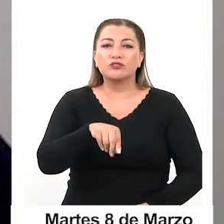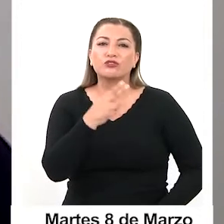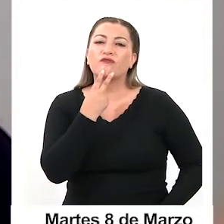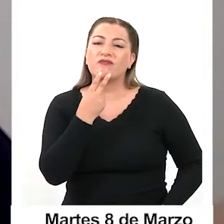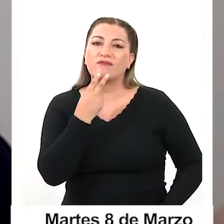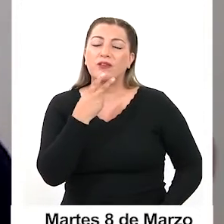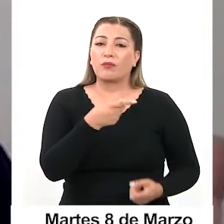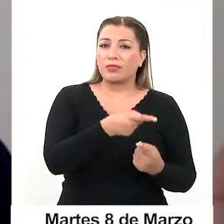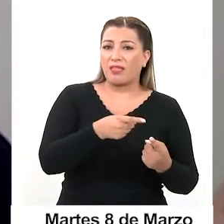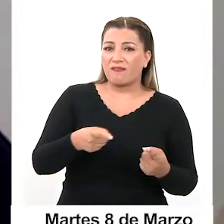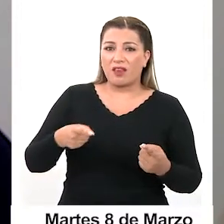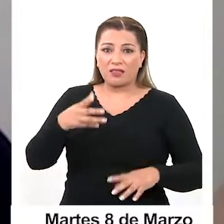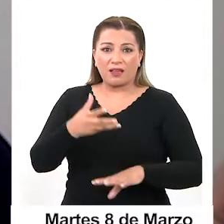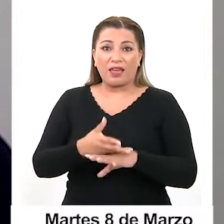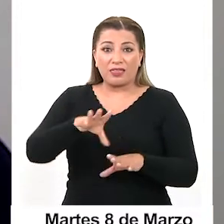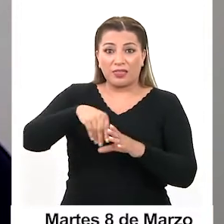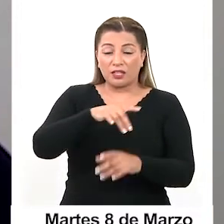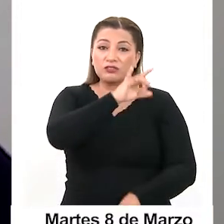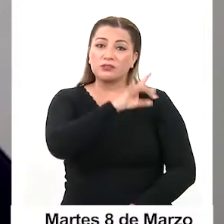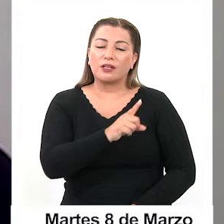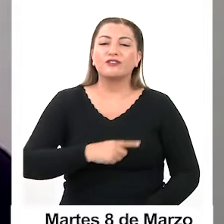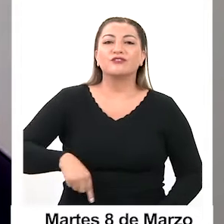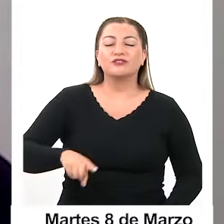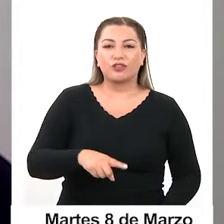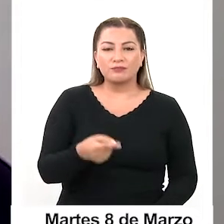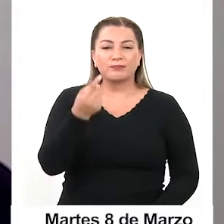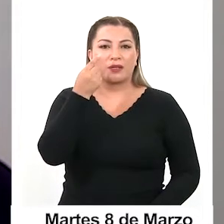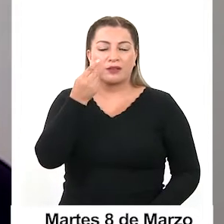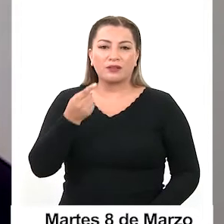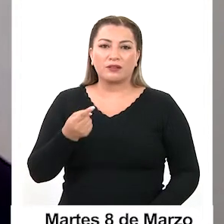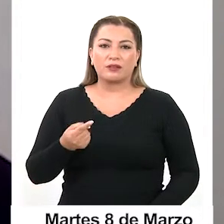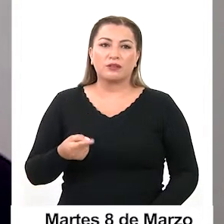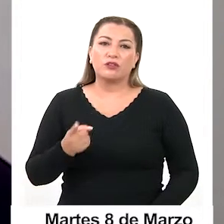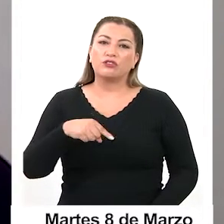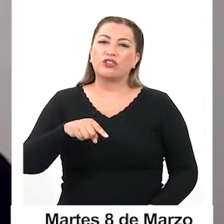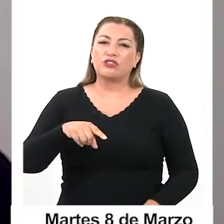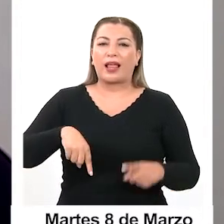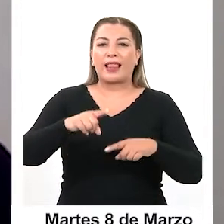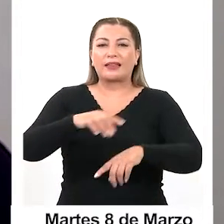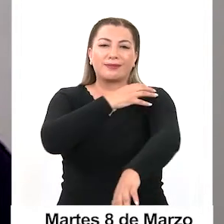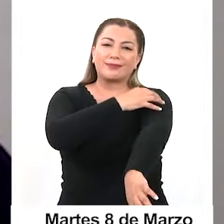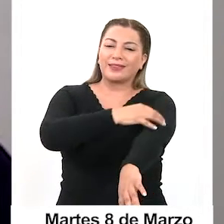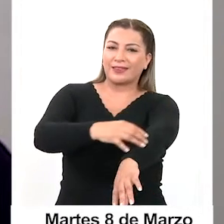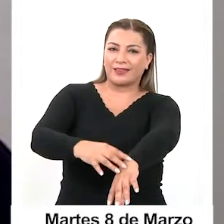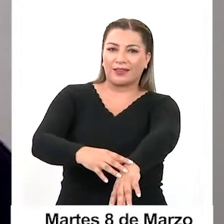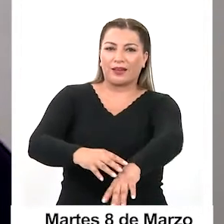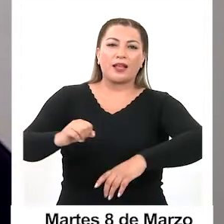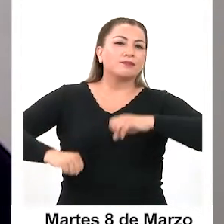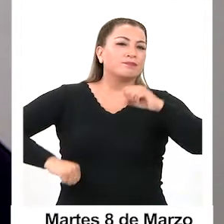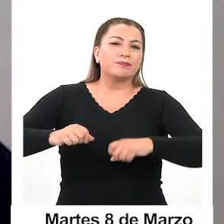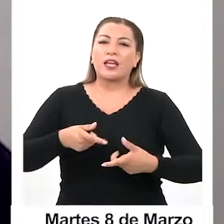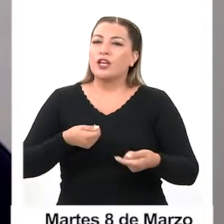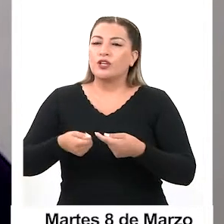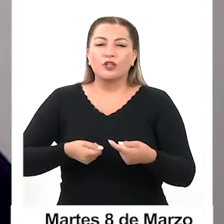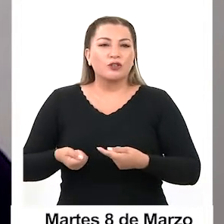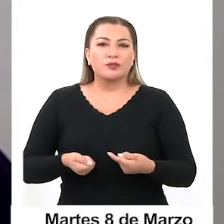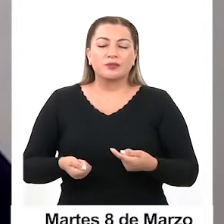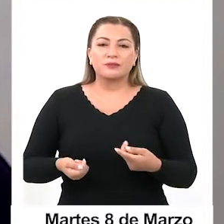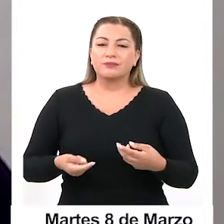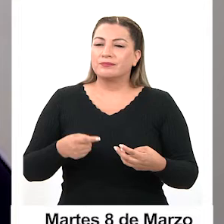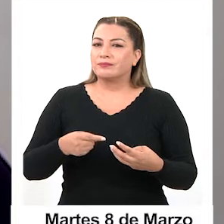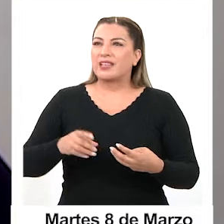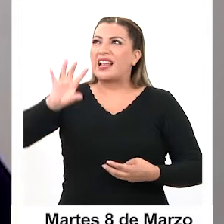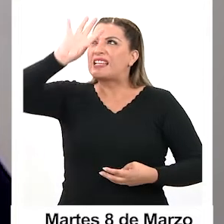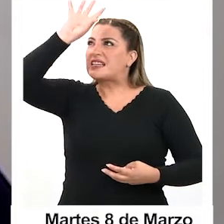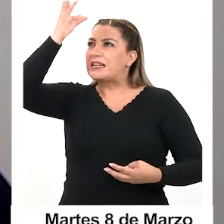las muchas diferencias que hay en Chile. Entendemos que la geografía, lo industrial, lo comercial, la geografía,